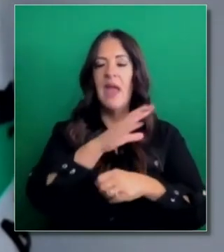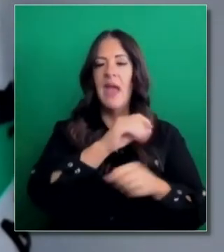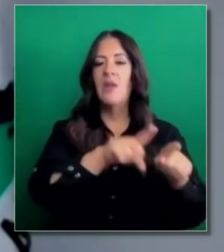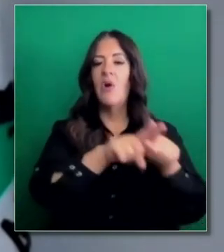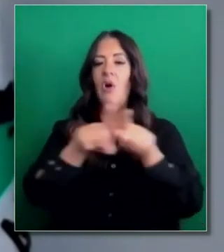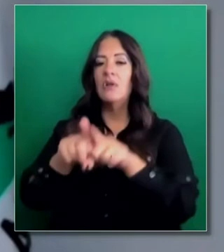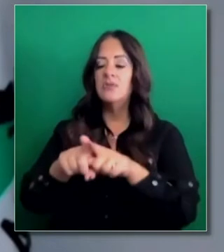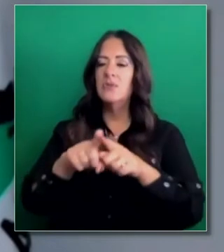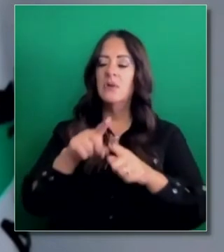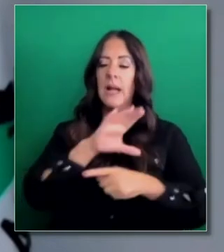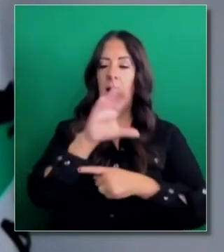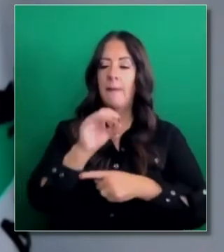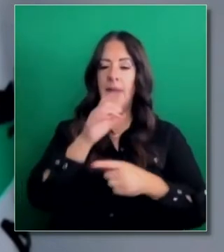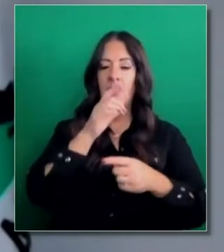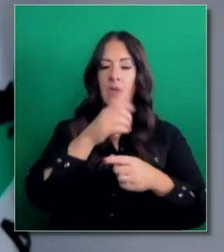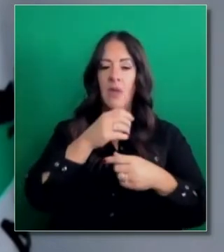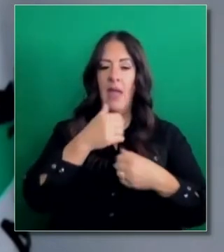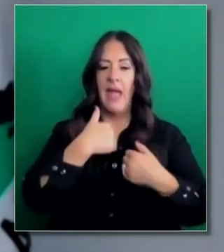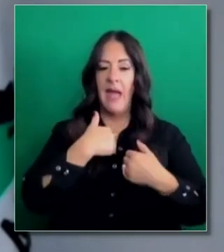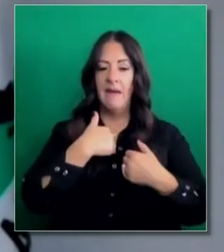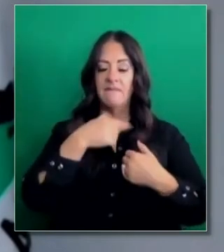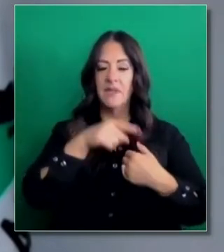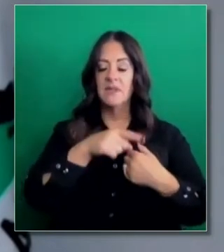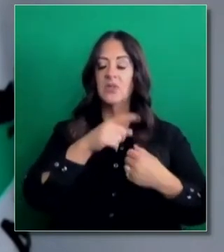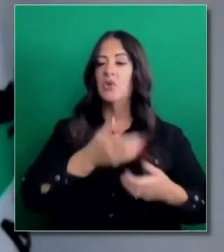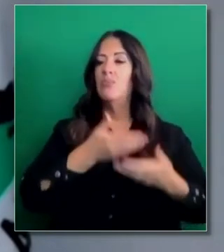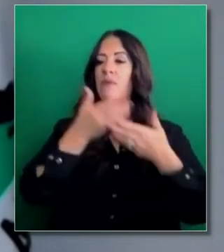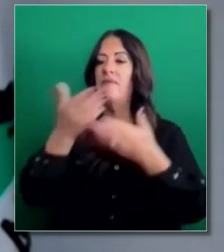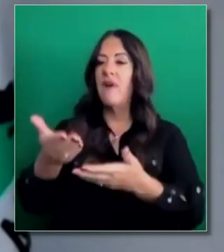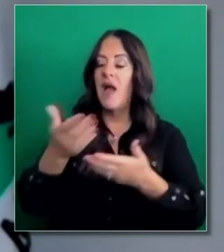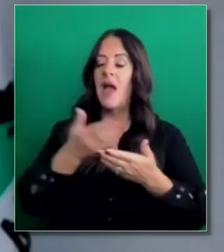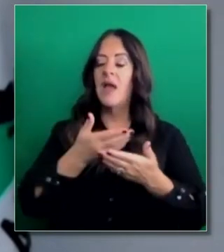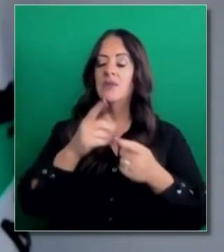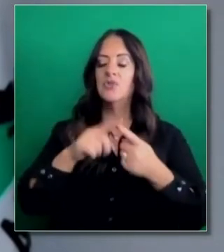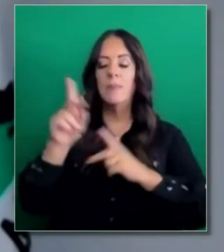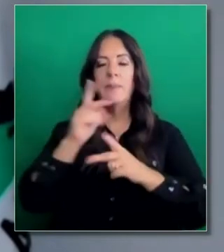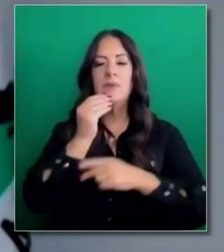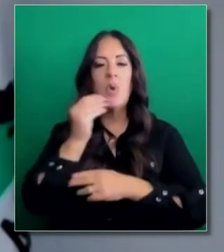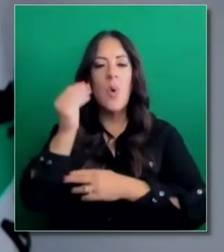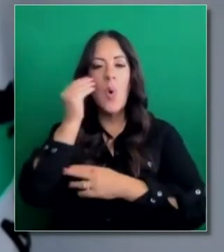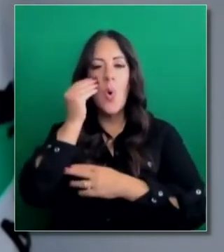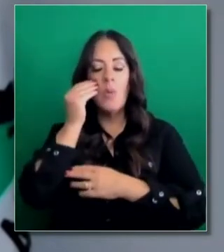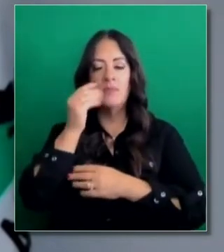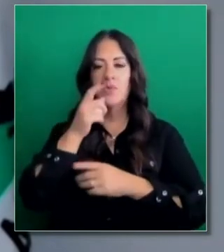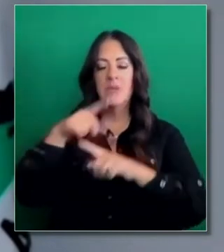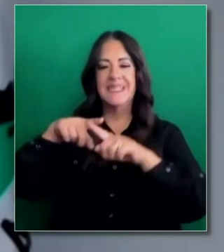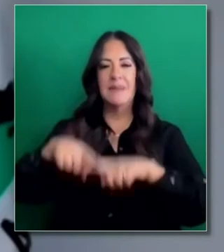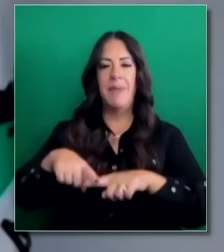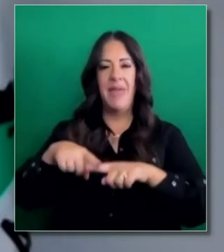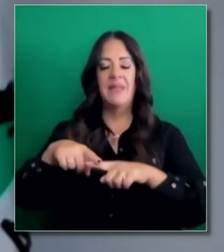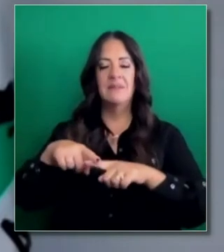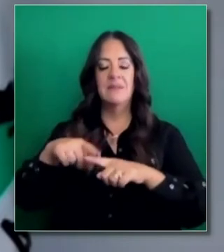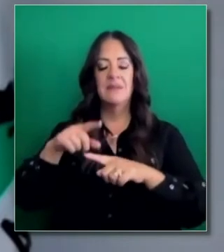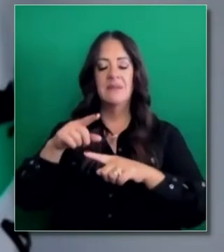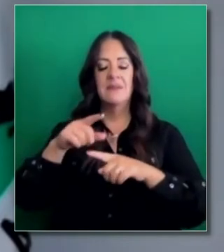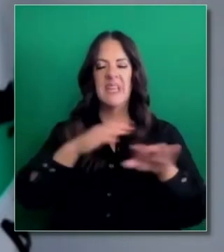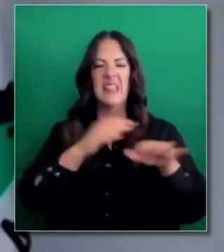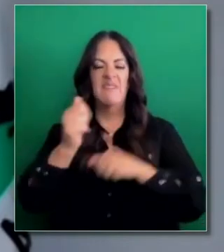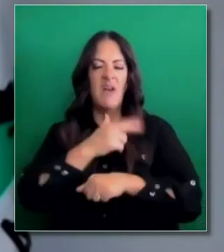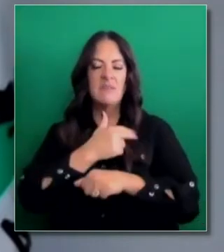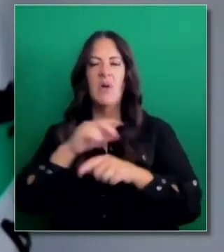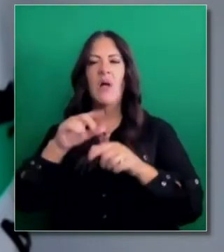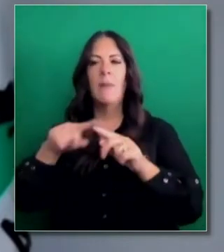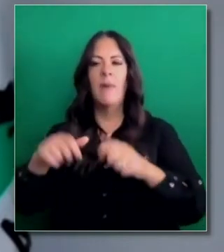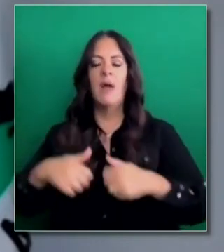último estando seguros que el sistema de suministro en casa esté a disposición para que la gente